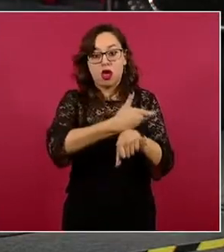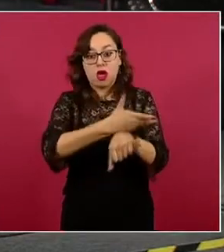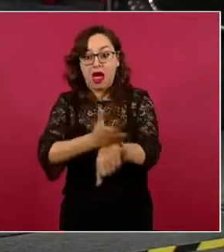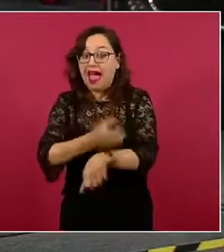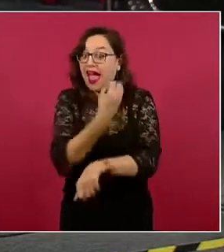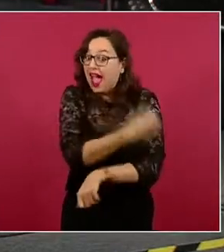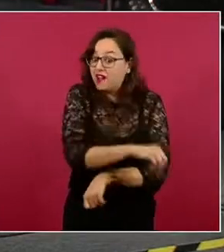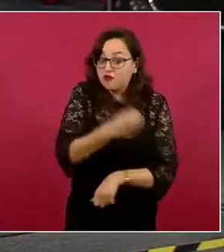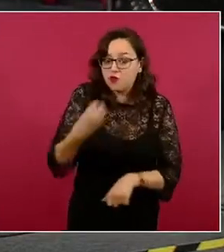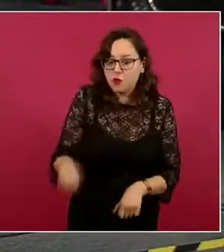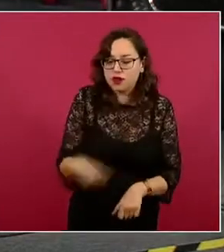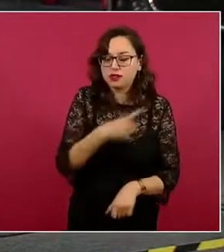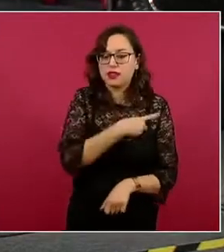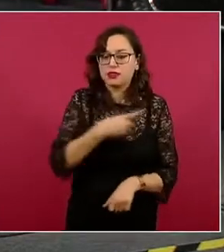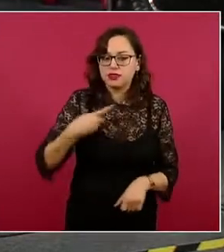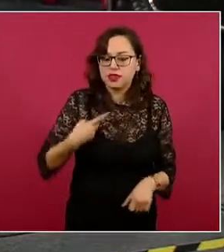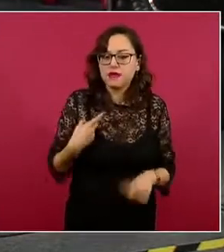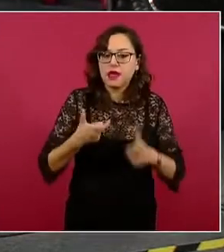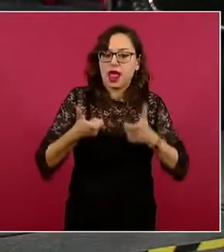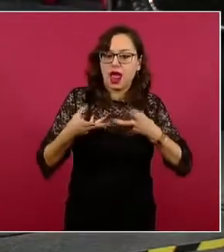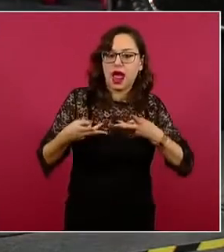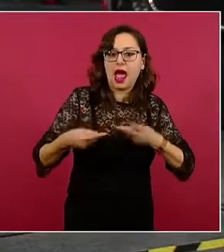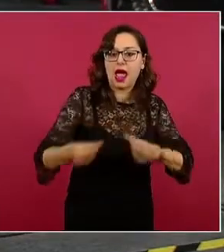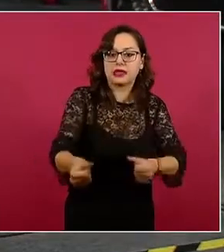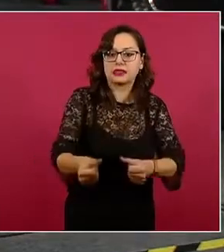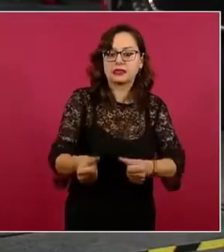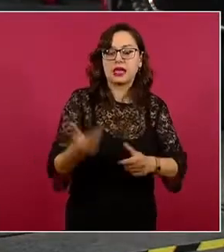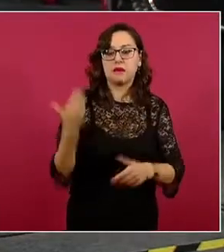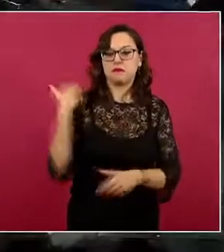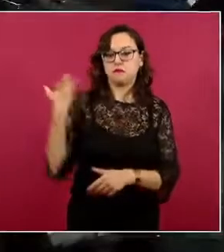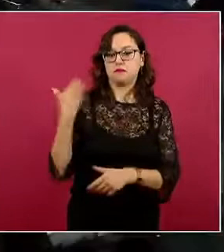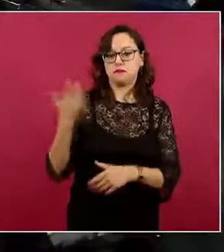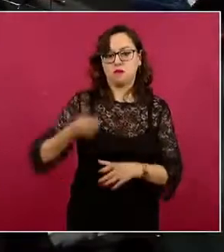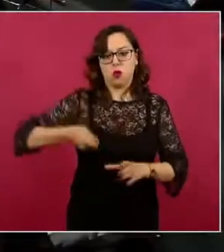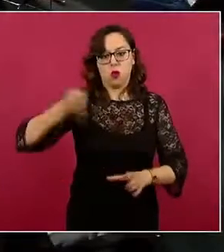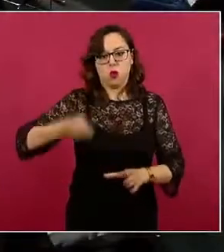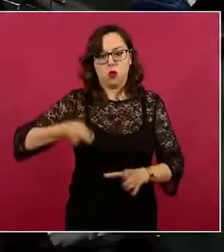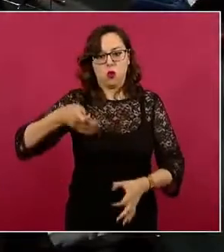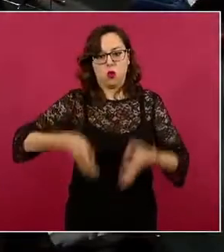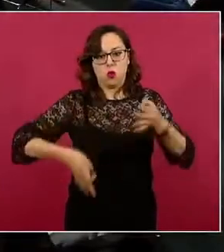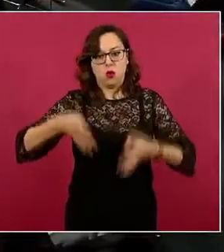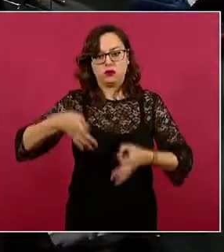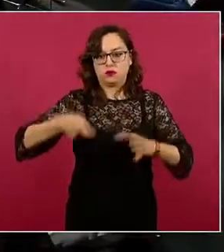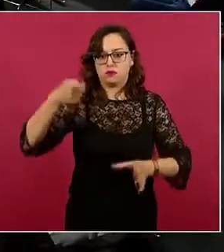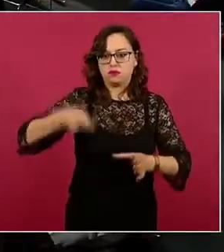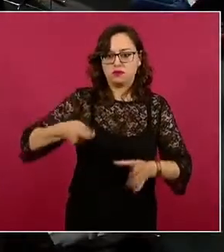se va a tomar esta suspensión que emitió una jueza apenas hace un mes. Pues ya lo explicaron,